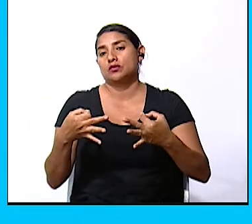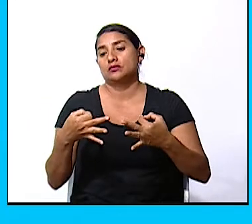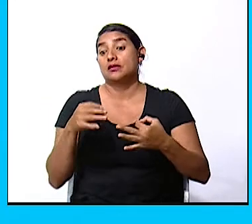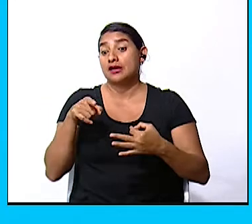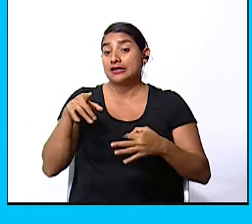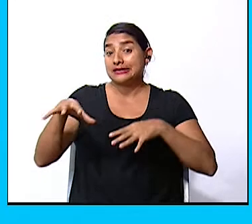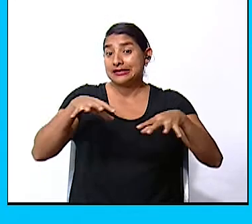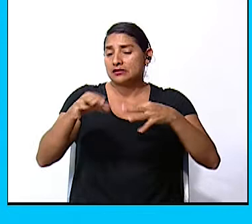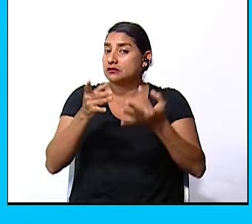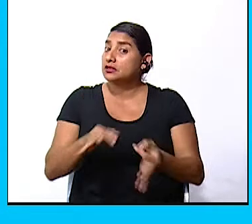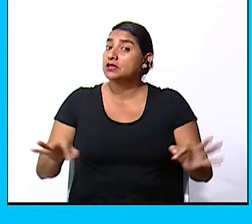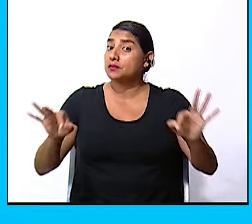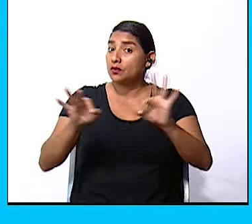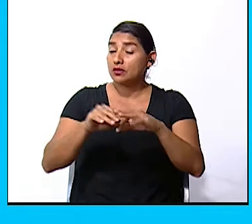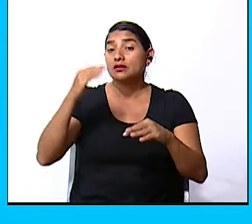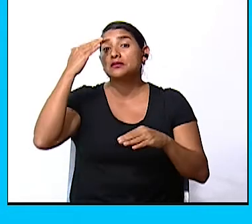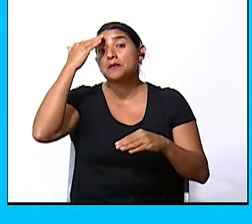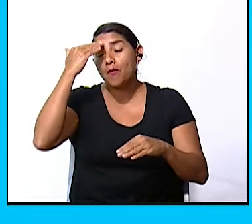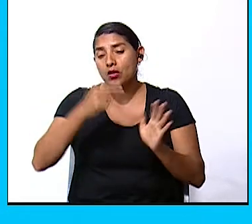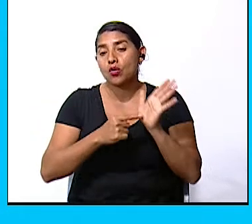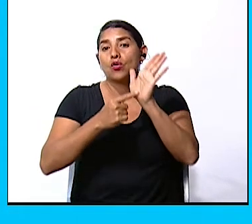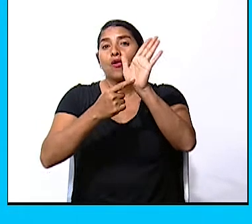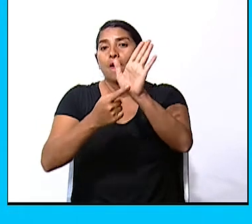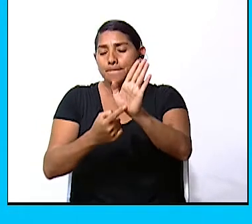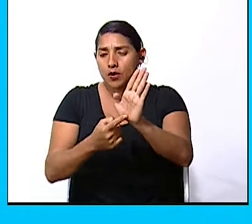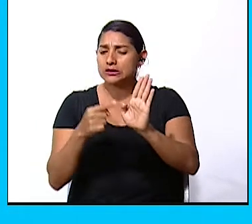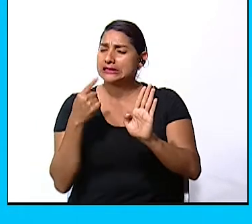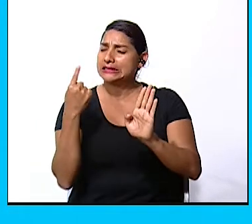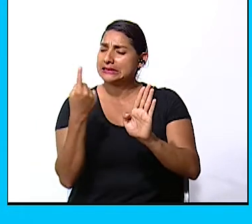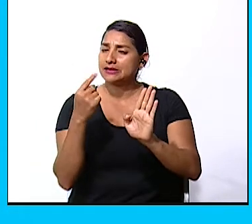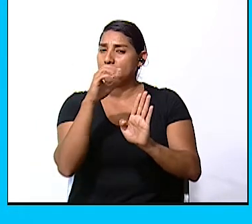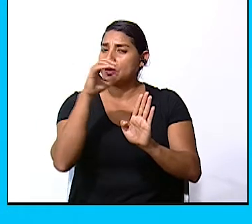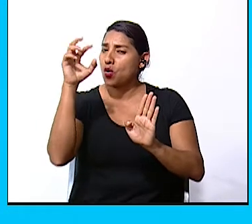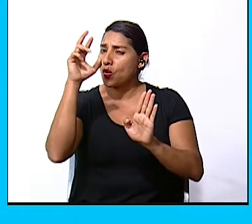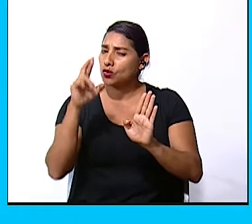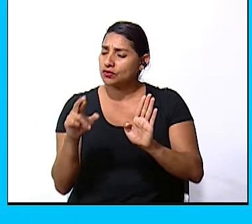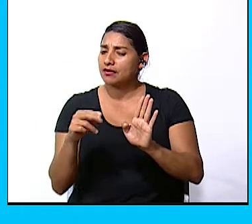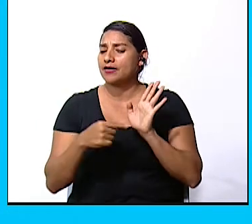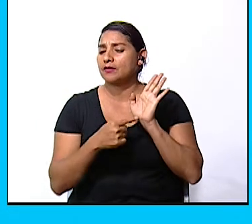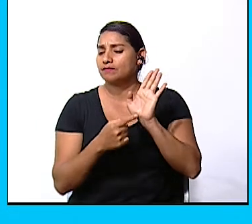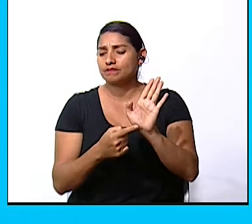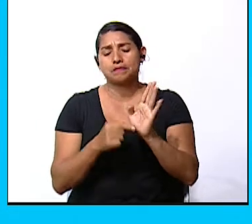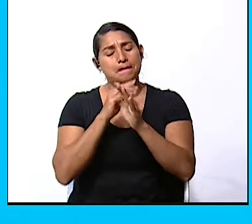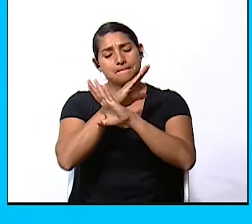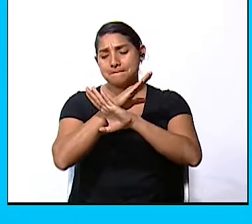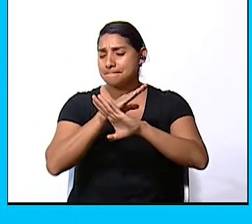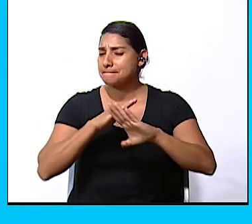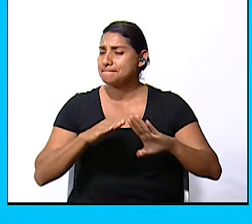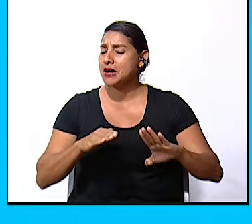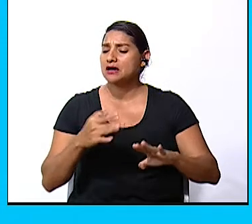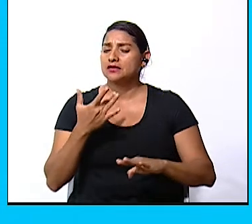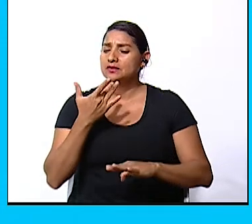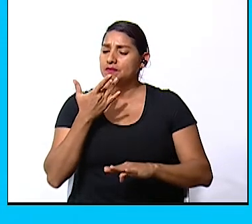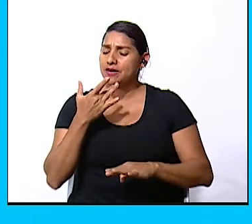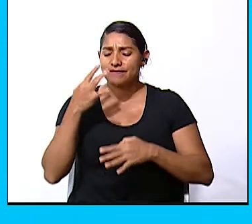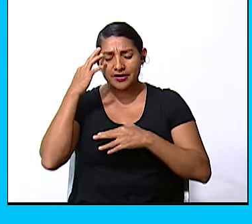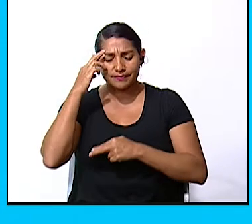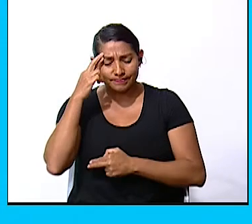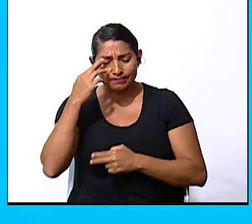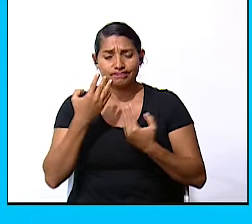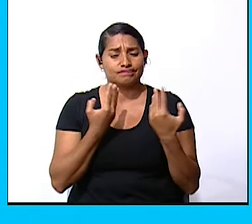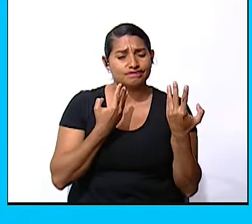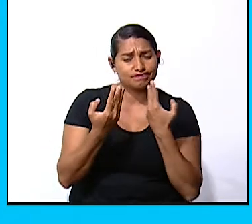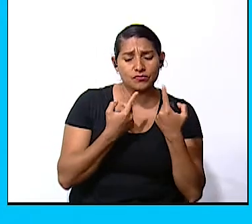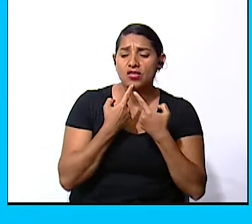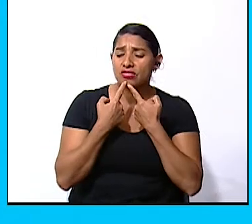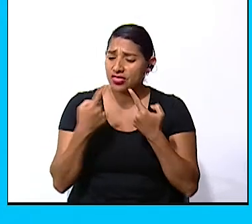Este acto es muy importante porque nos demuestra cómo siempre Costa Rica ha optado por la paz, por la reflexión y por